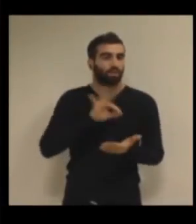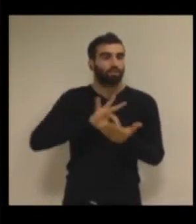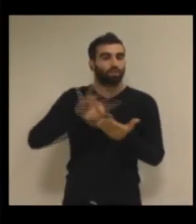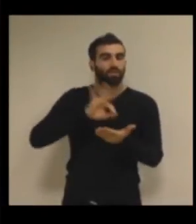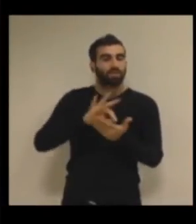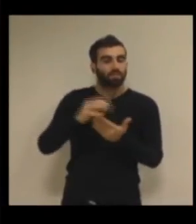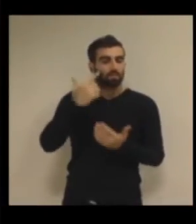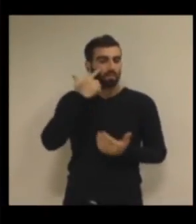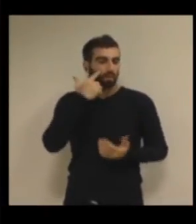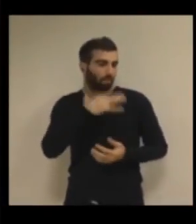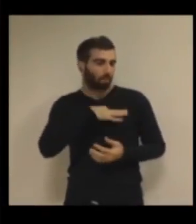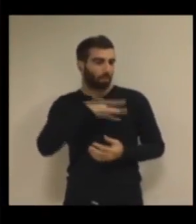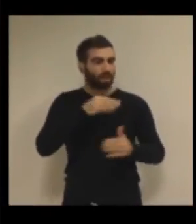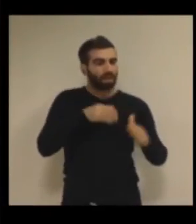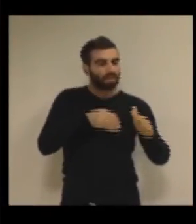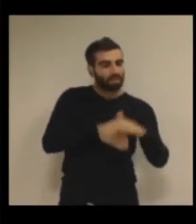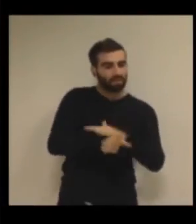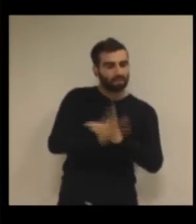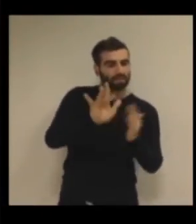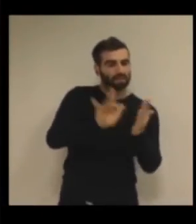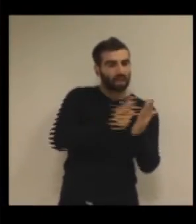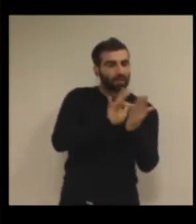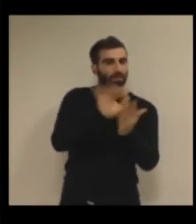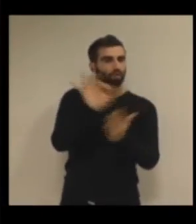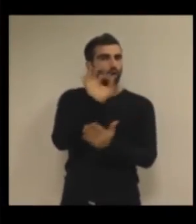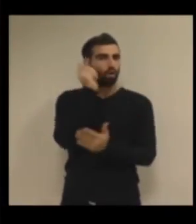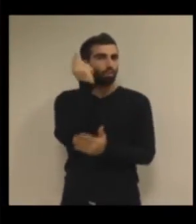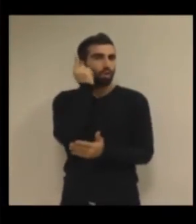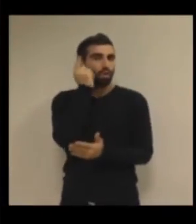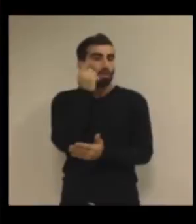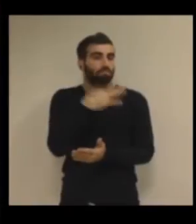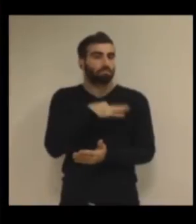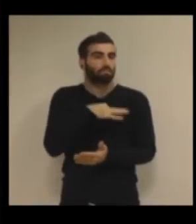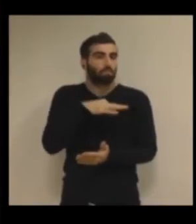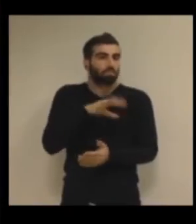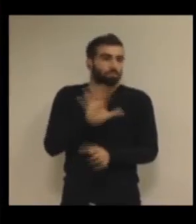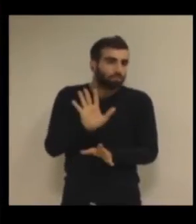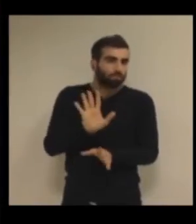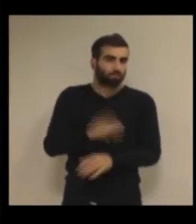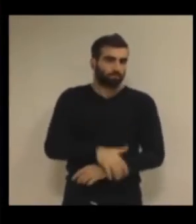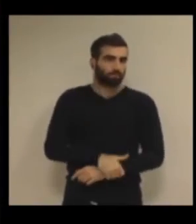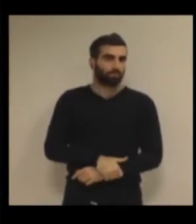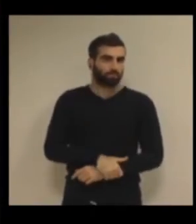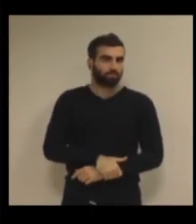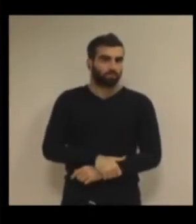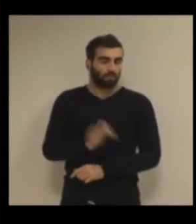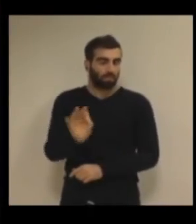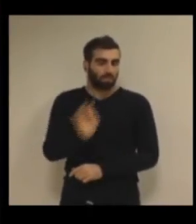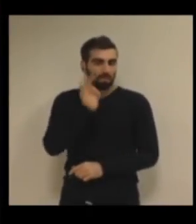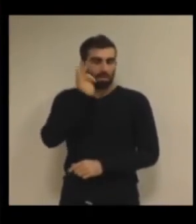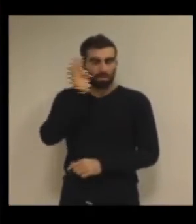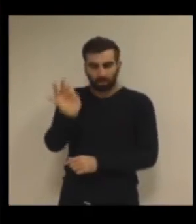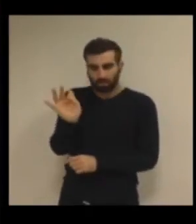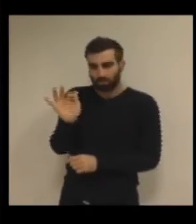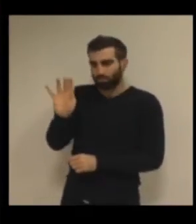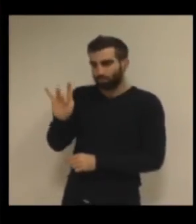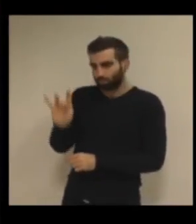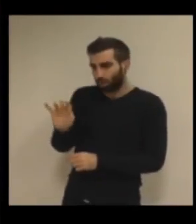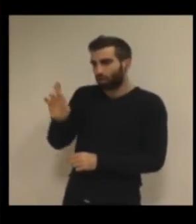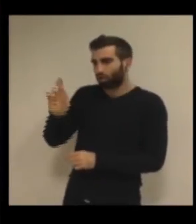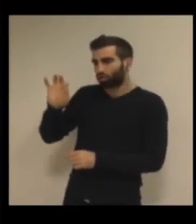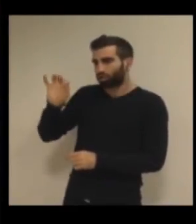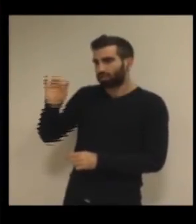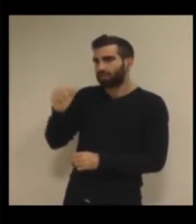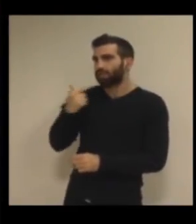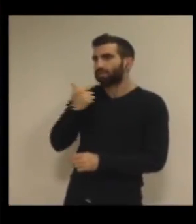accederlo desde los navegadores del móvil. Sí. Es que además, claro que por supuesto, como lo ha dicho muy bien Rosendo, desde